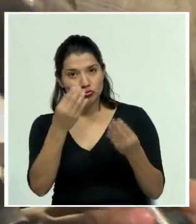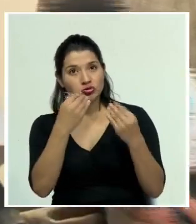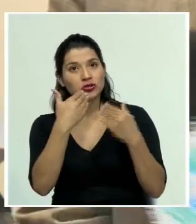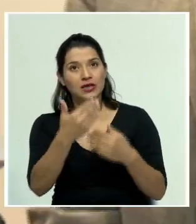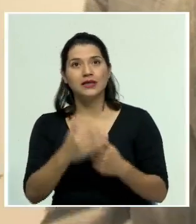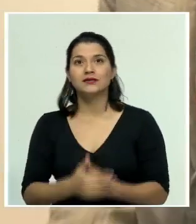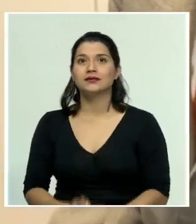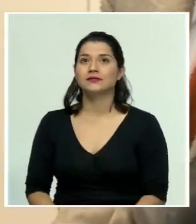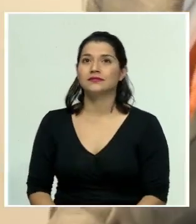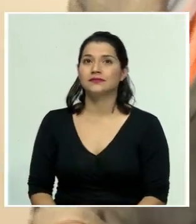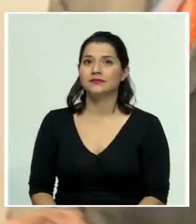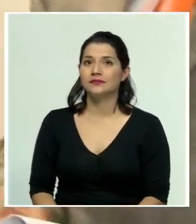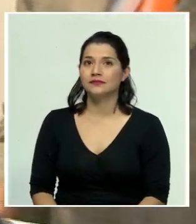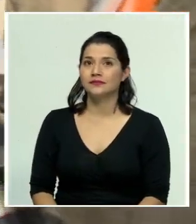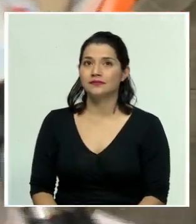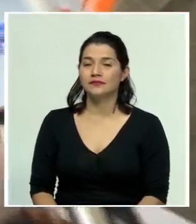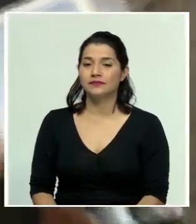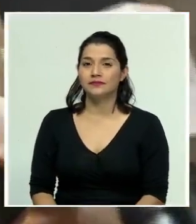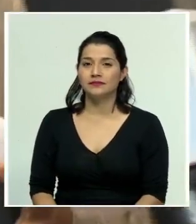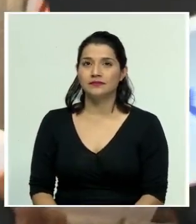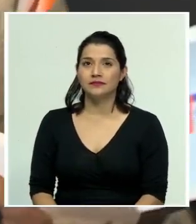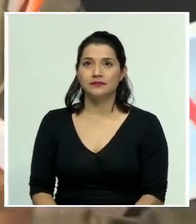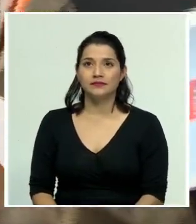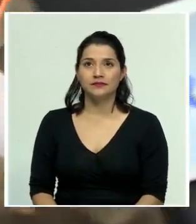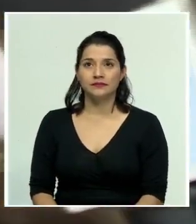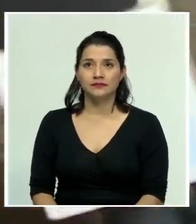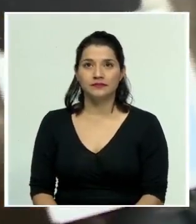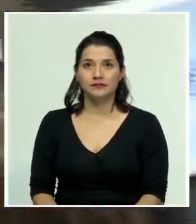gracias. Gracias.